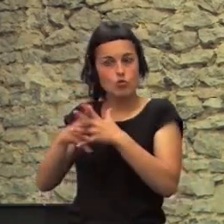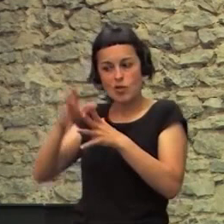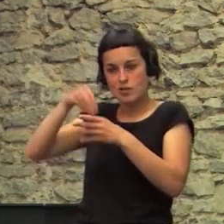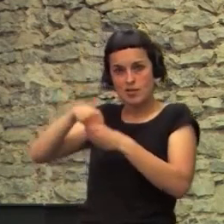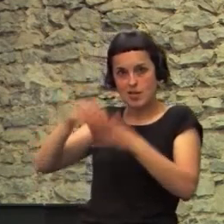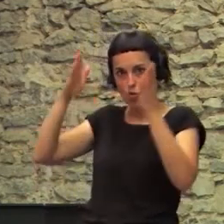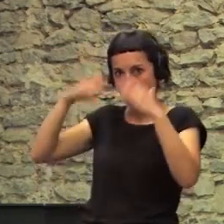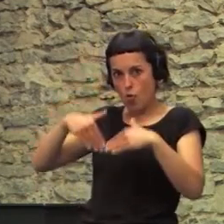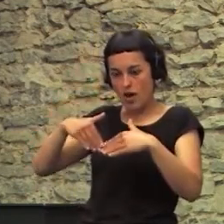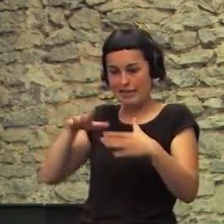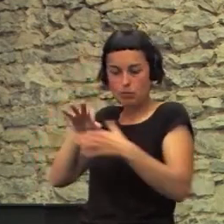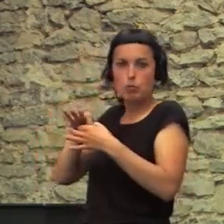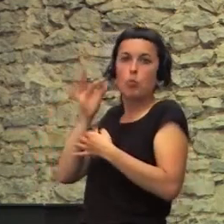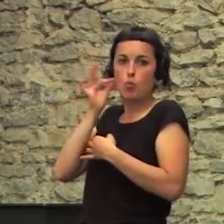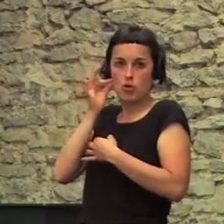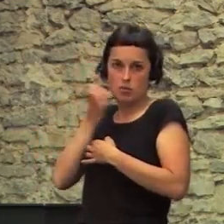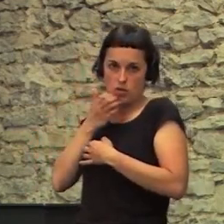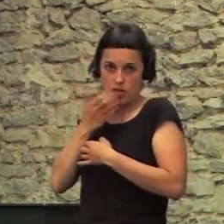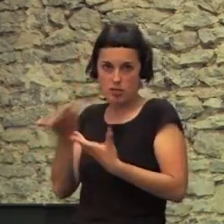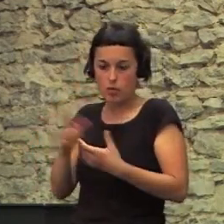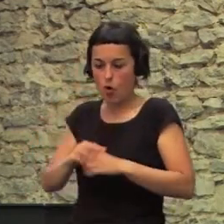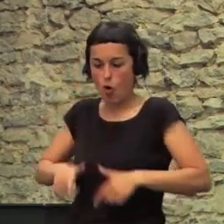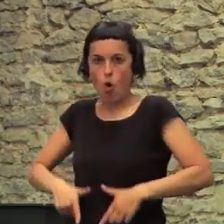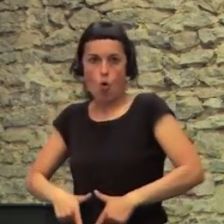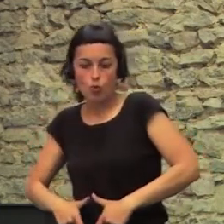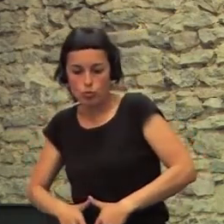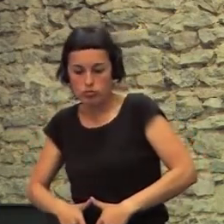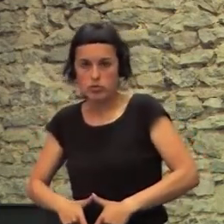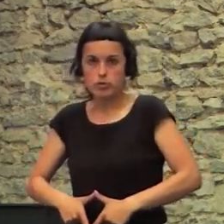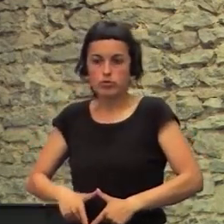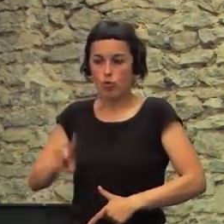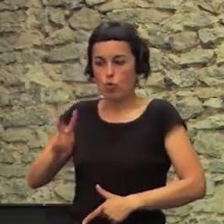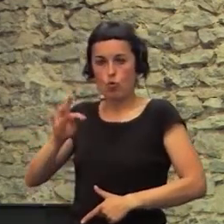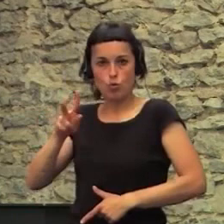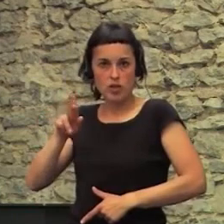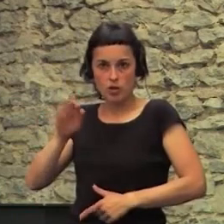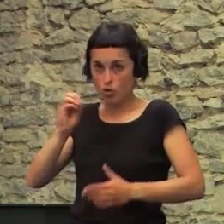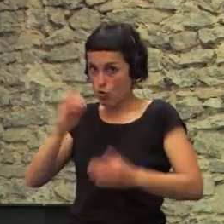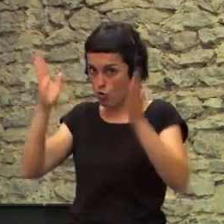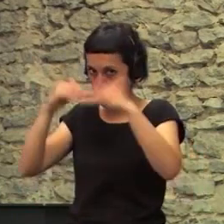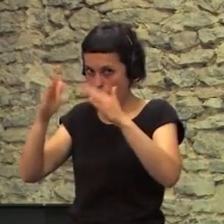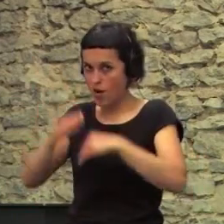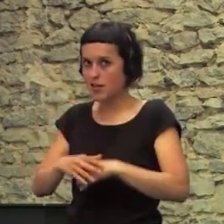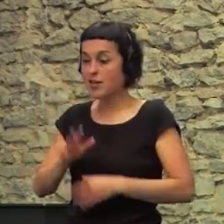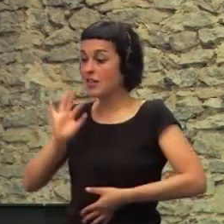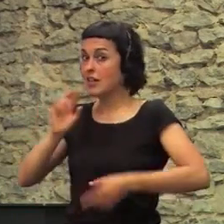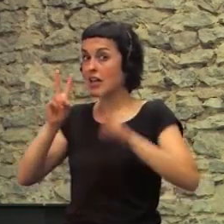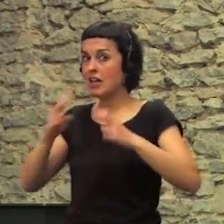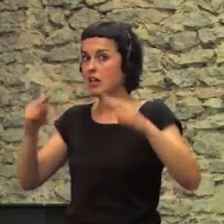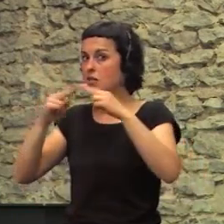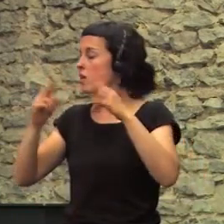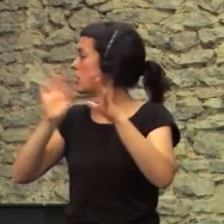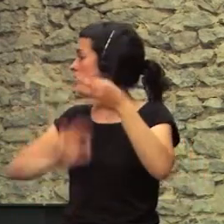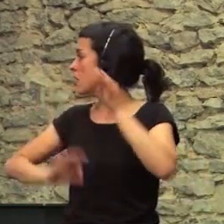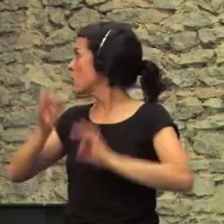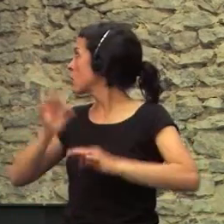de mujer típica reproductiva, útero, vagina, etcétera, y a nivel hormonal, te pone ahí eso en medio